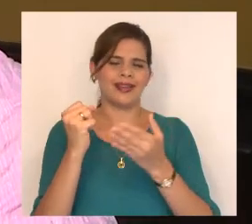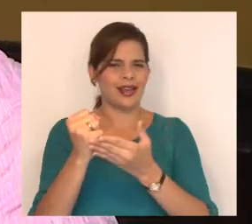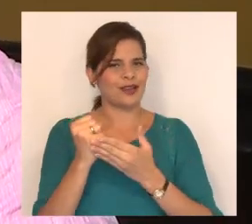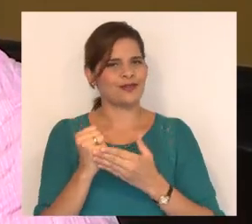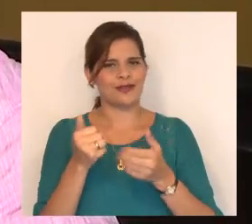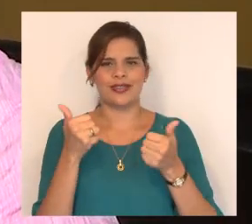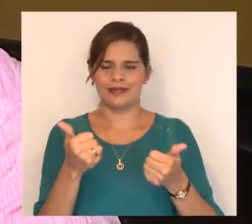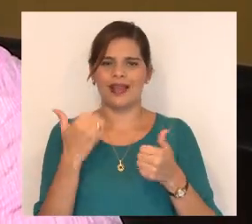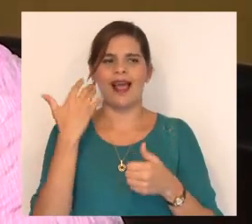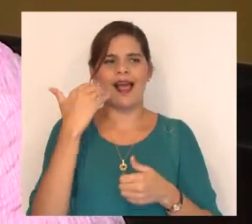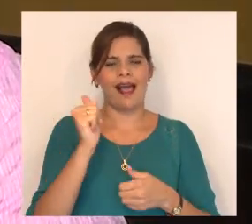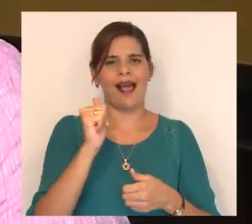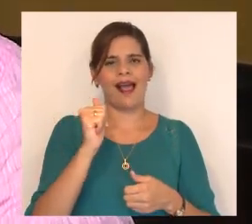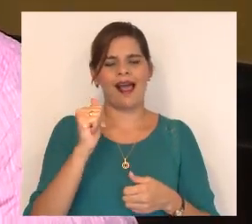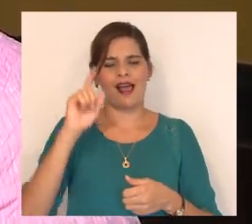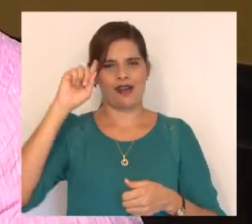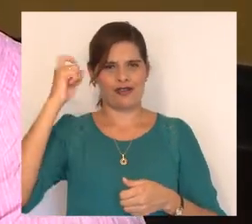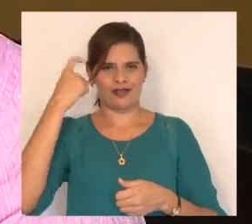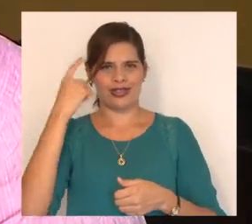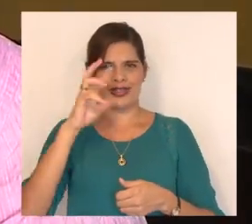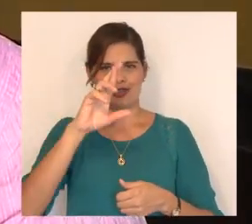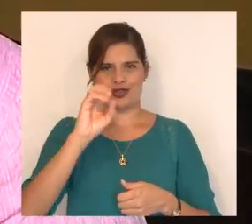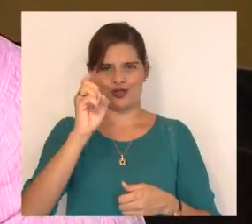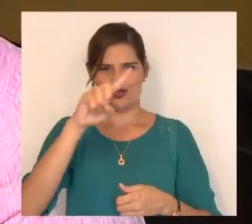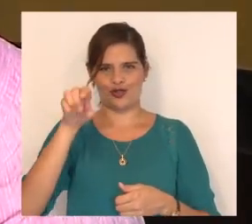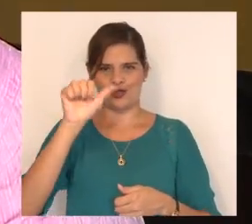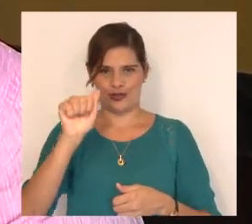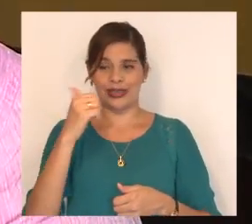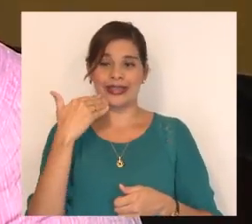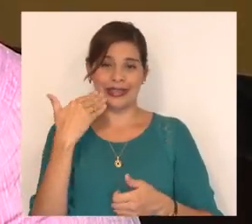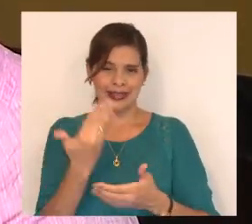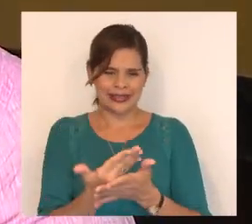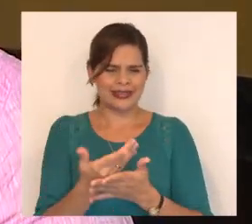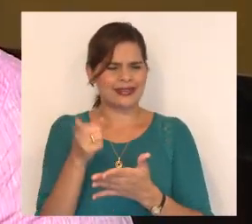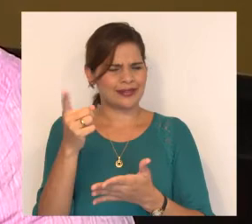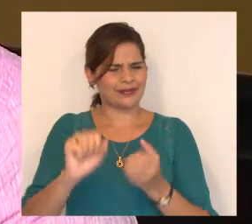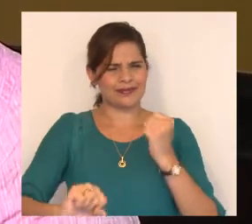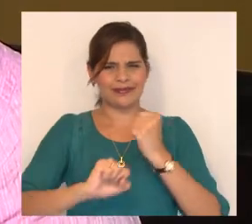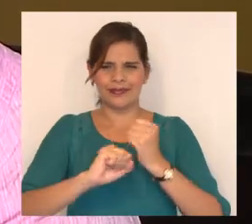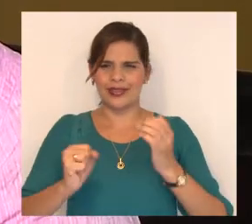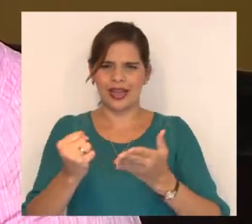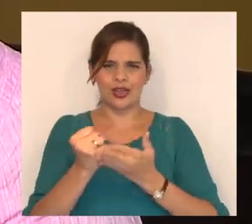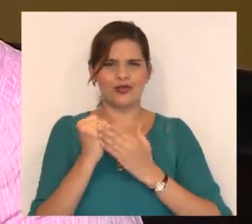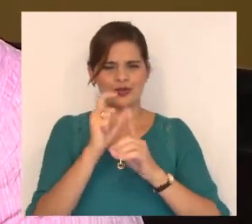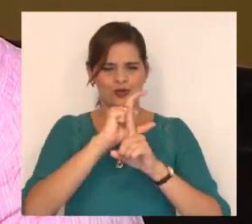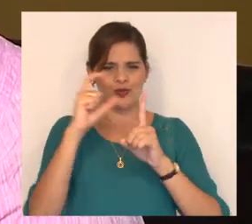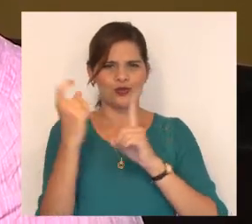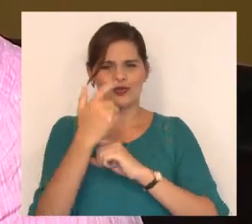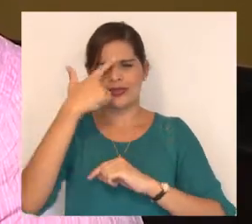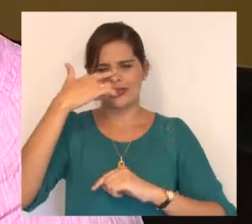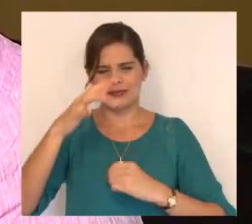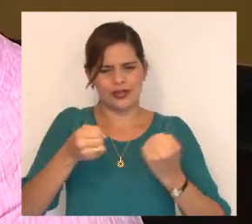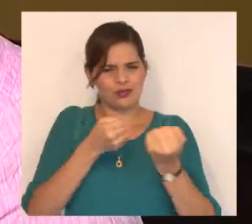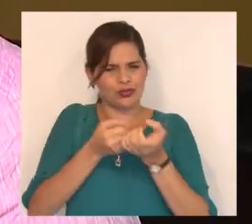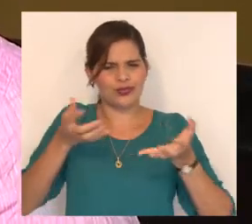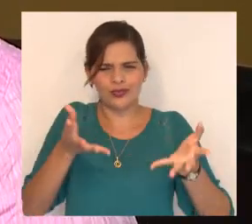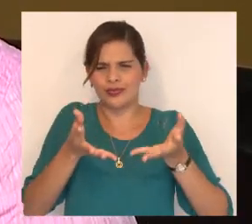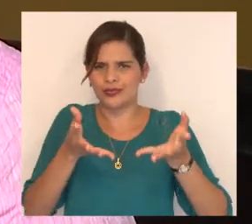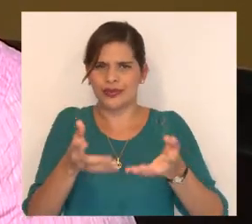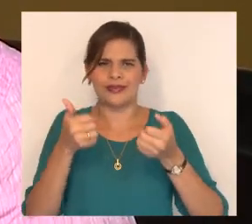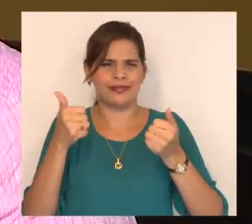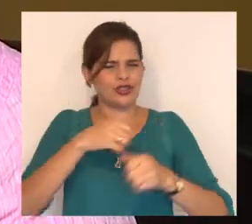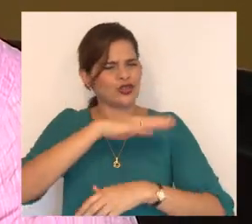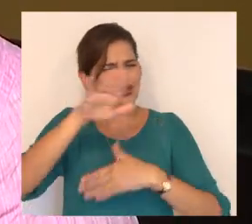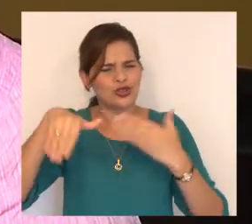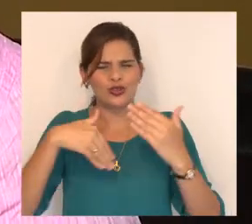recibimiento, a la doctora Rosa Cota de Zúñiga, que en realidad valoran en la cultura en Santa Marta, la apoya. Entonces, muy agradecido